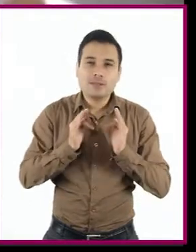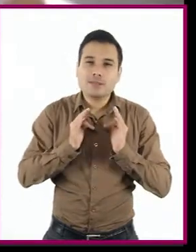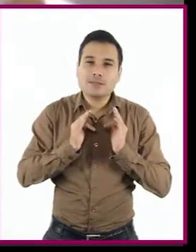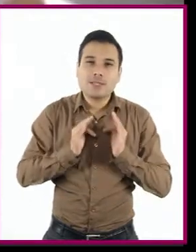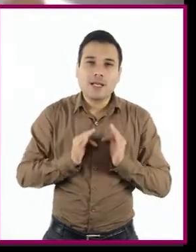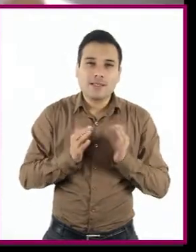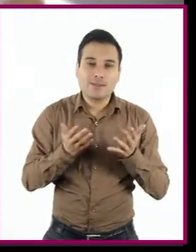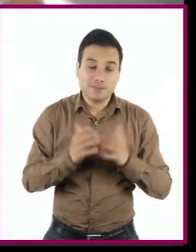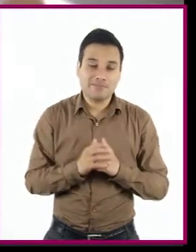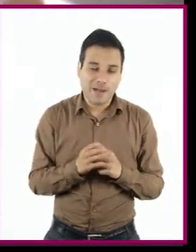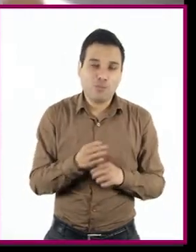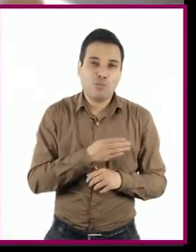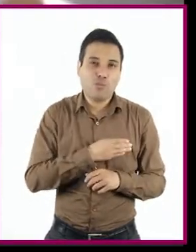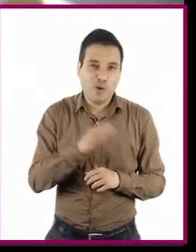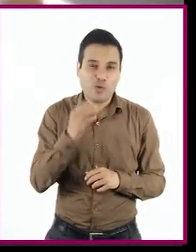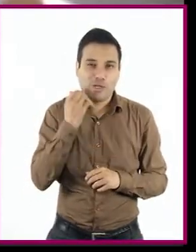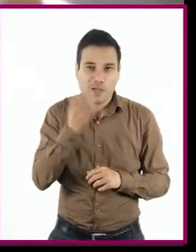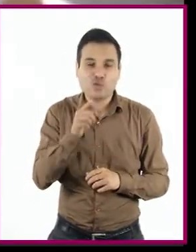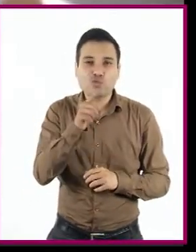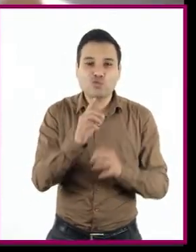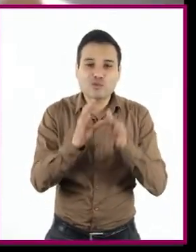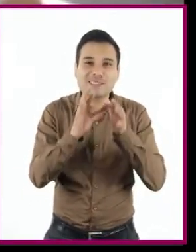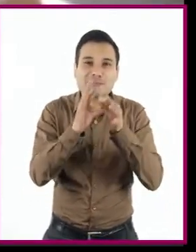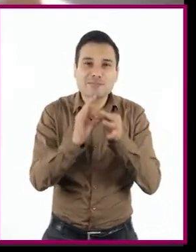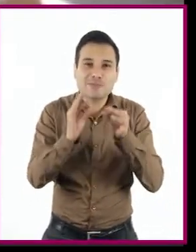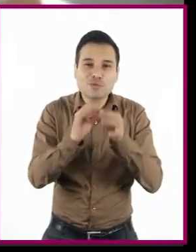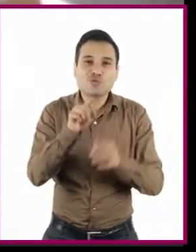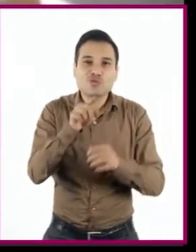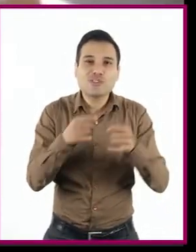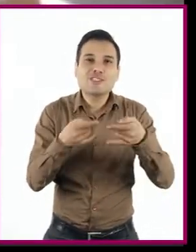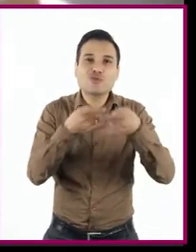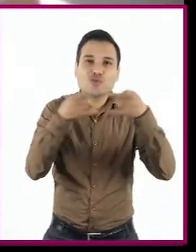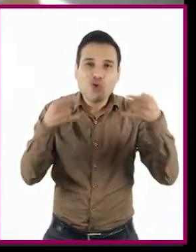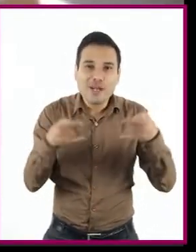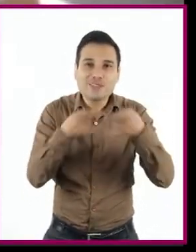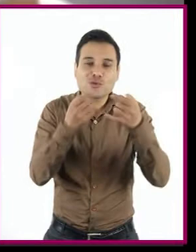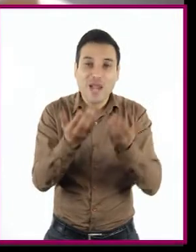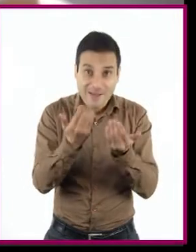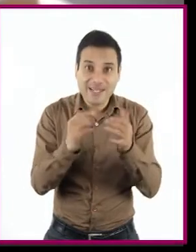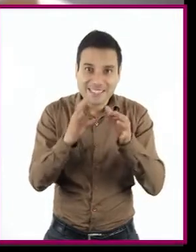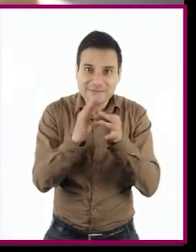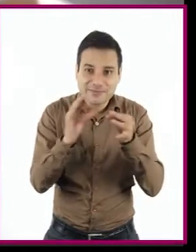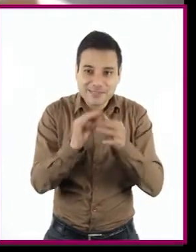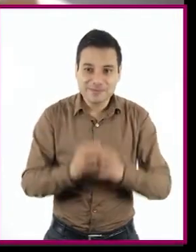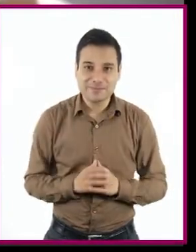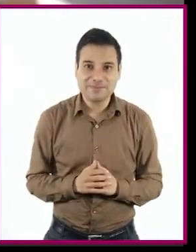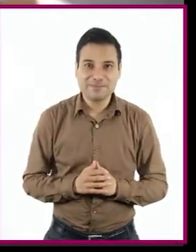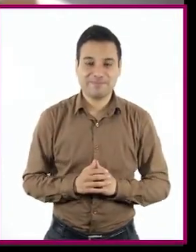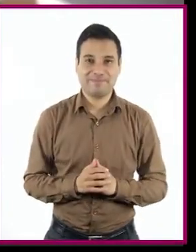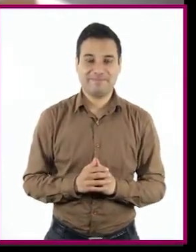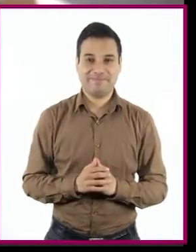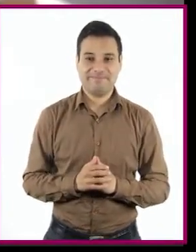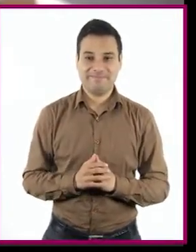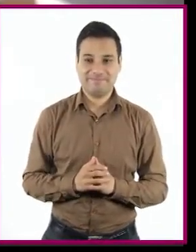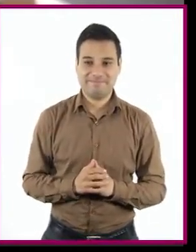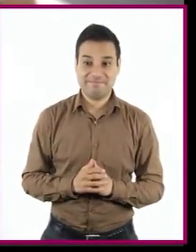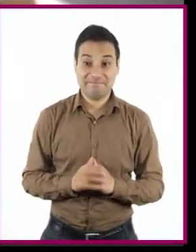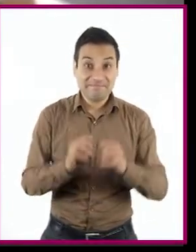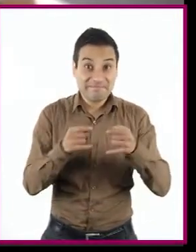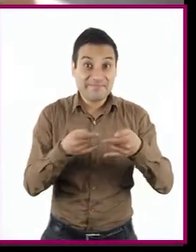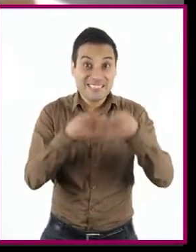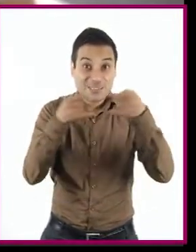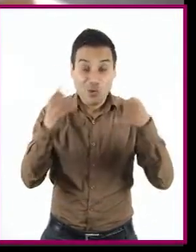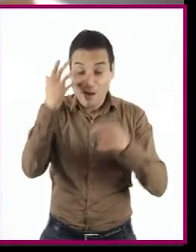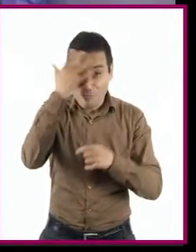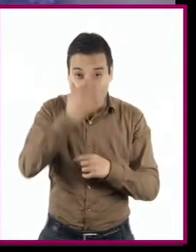Pues bueno, pero yo quiero escuchar tus historias, tus relatos, Magali. Hermoso relato, lo